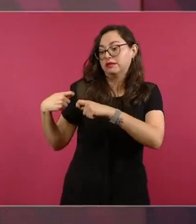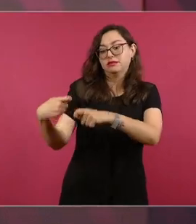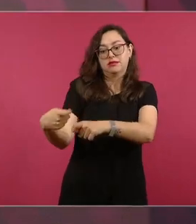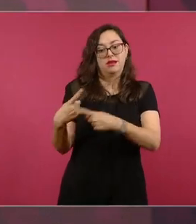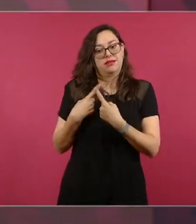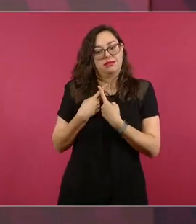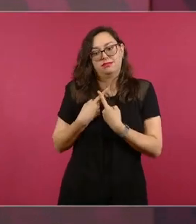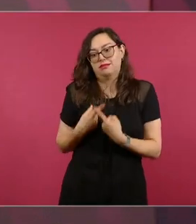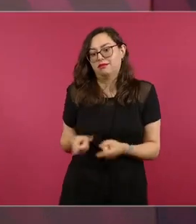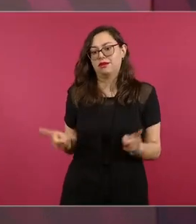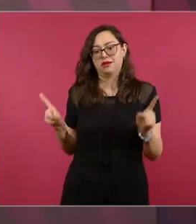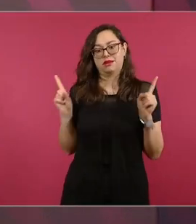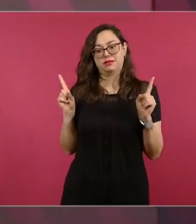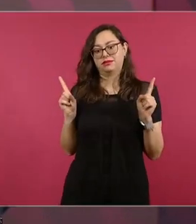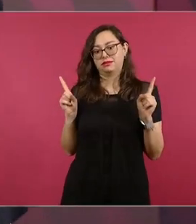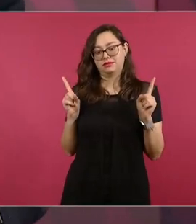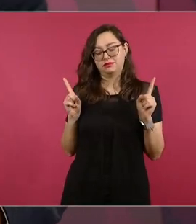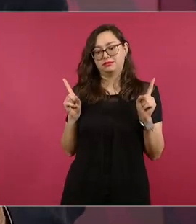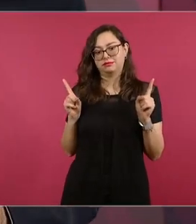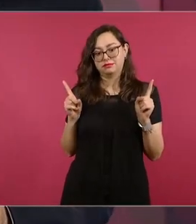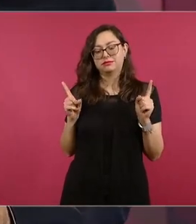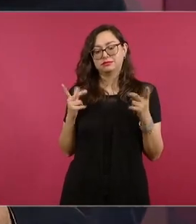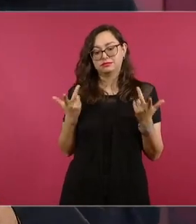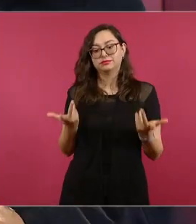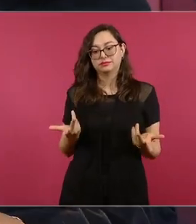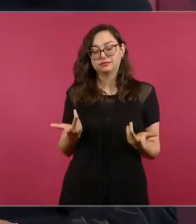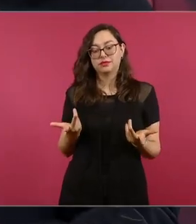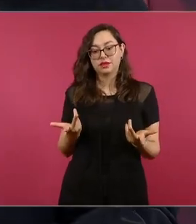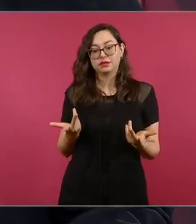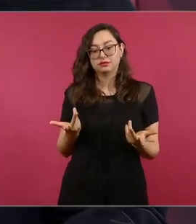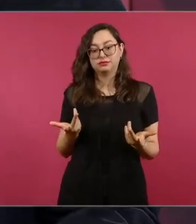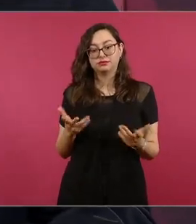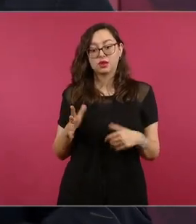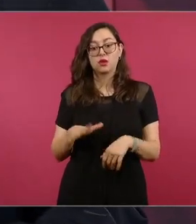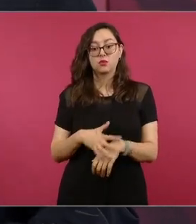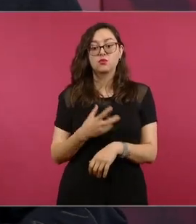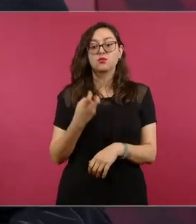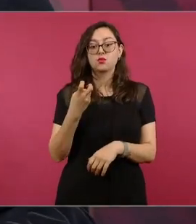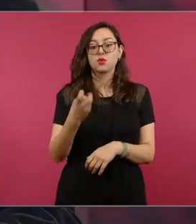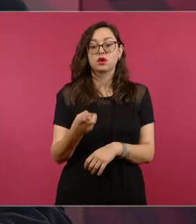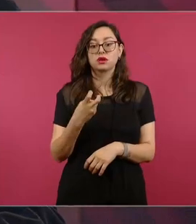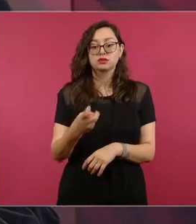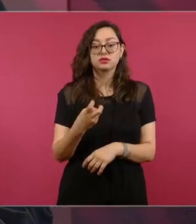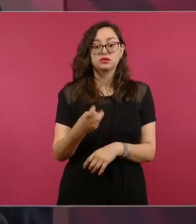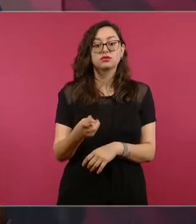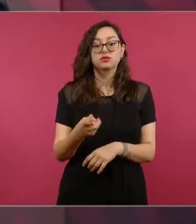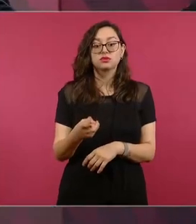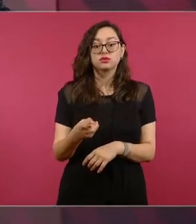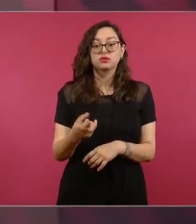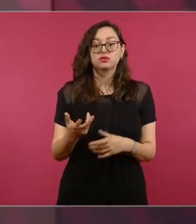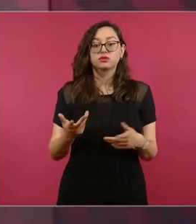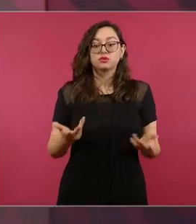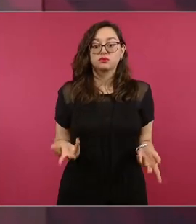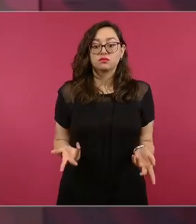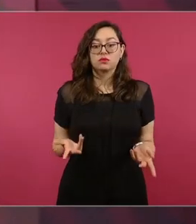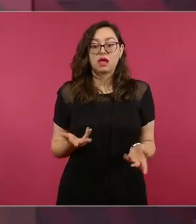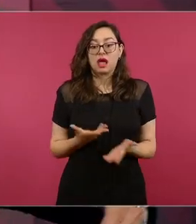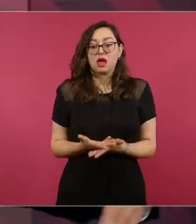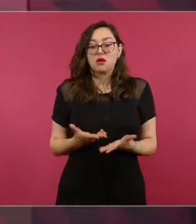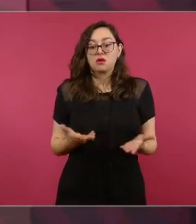por eso esa modernidad malentendida ¿no? de decir este